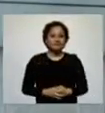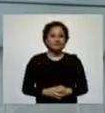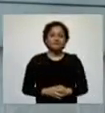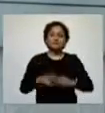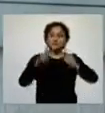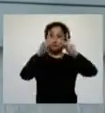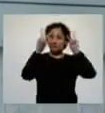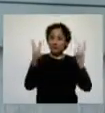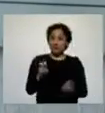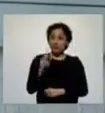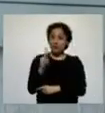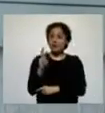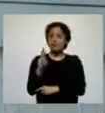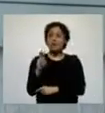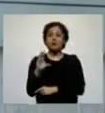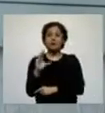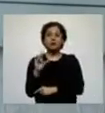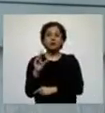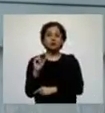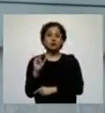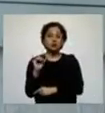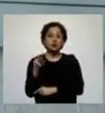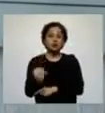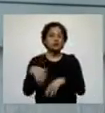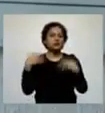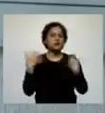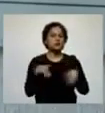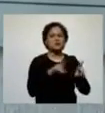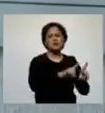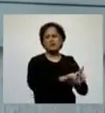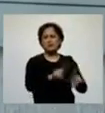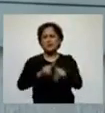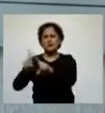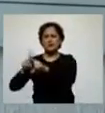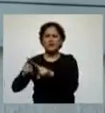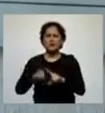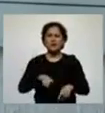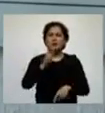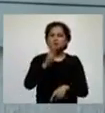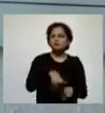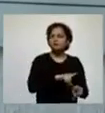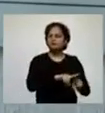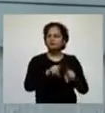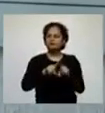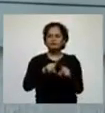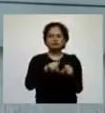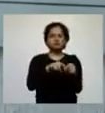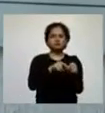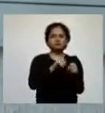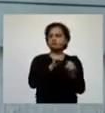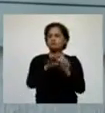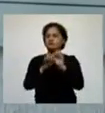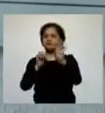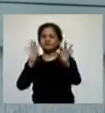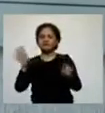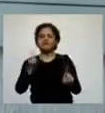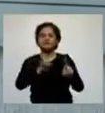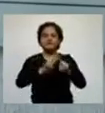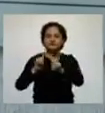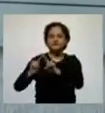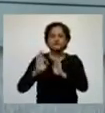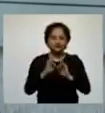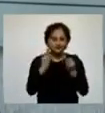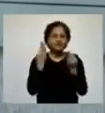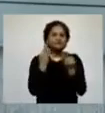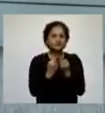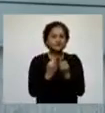las percusiones es bastante amplio, es muy rico en timbres, en colores, en dinámicas, en muchas cosas.